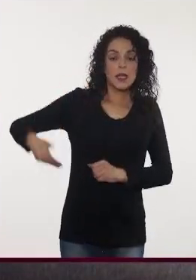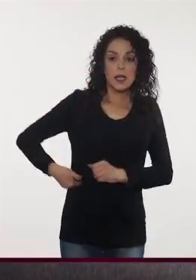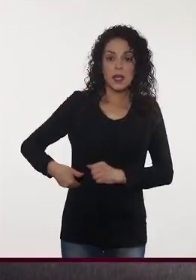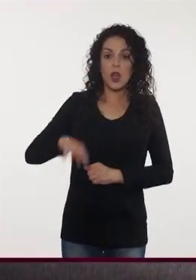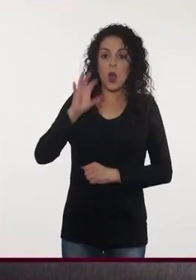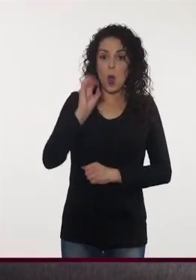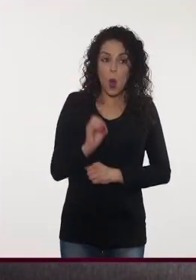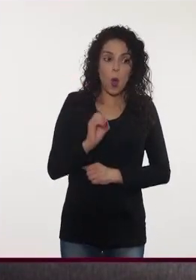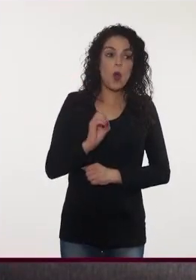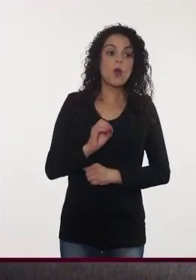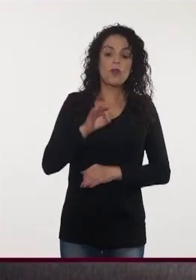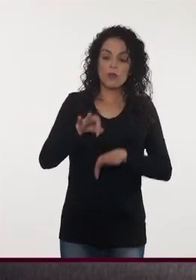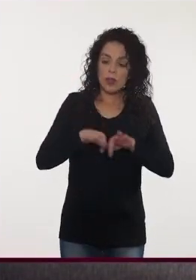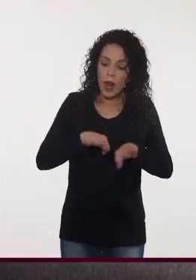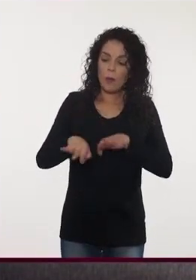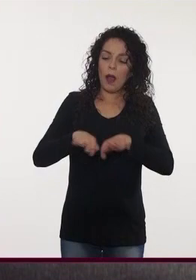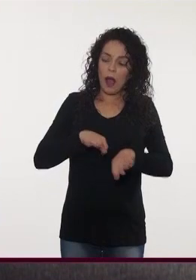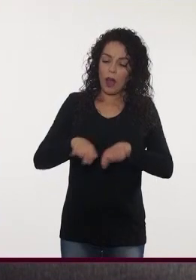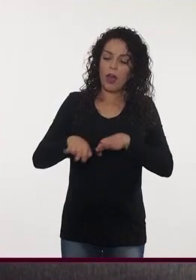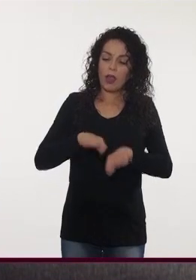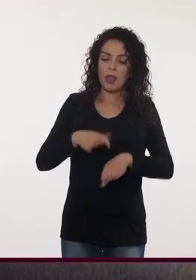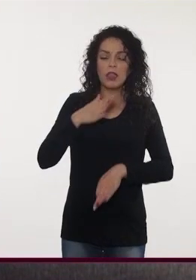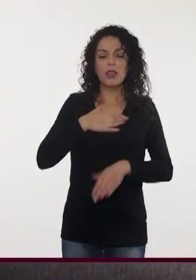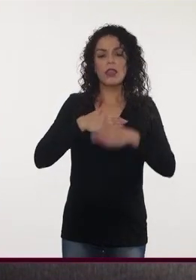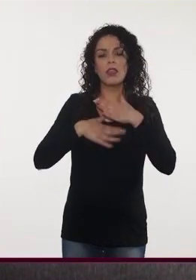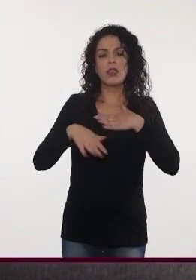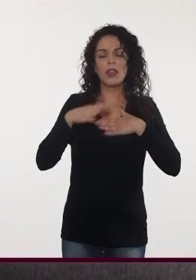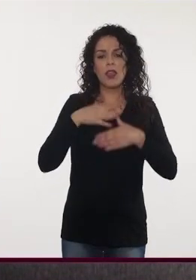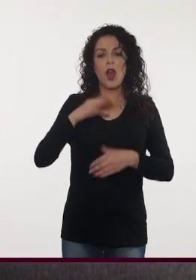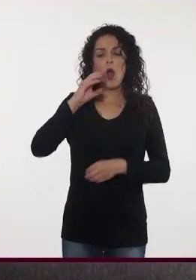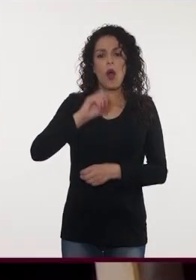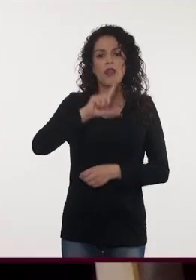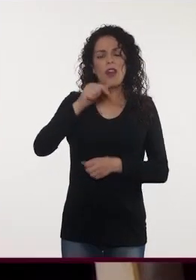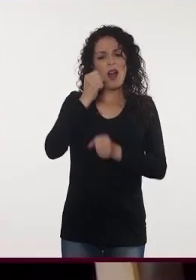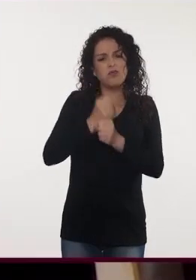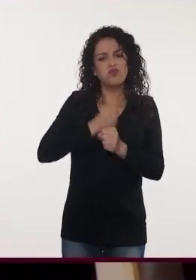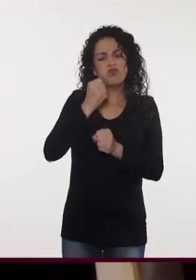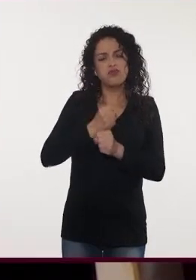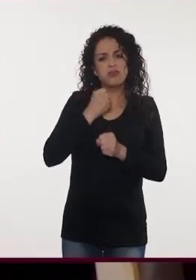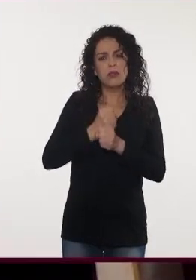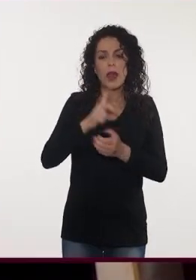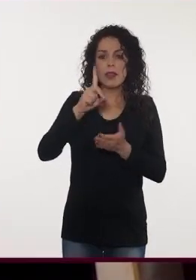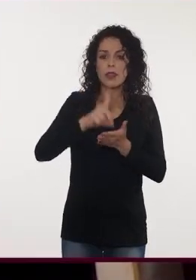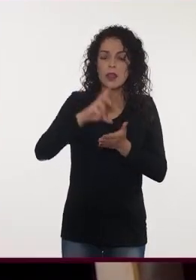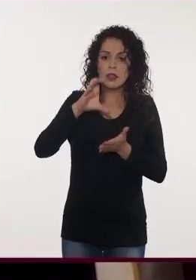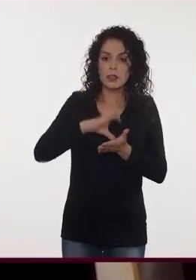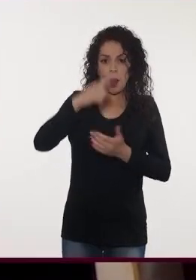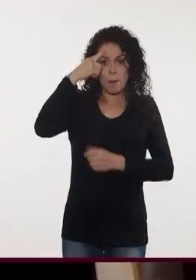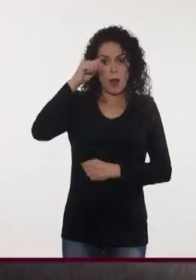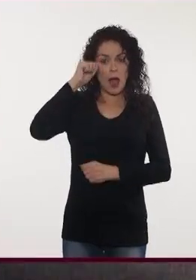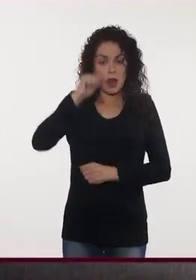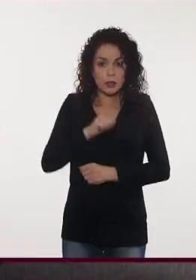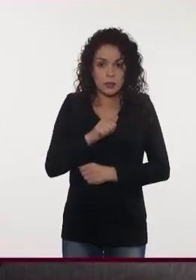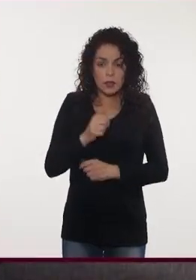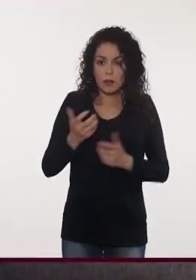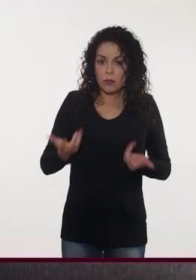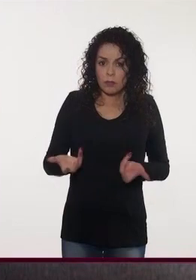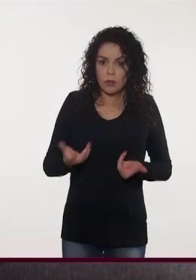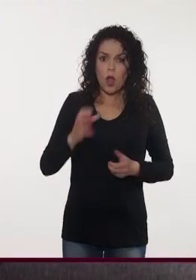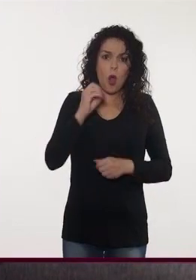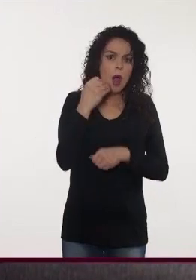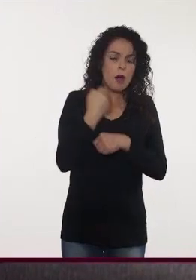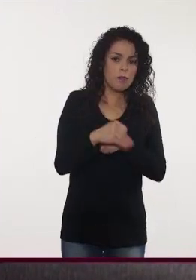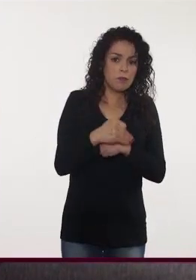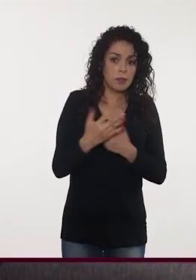desgaste constante del trabajo te provocara una discapacidad temporal o permanente, parcial o total? La Ley Federal